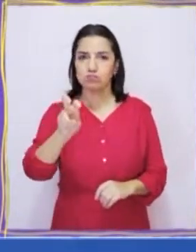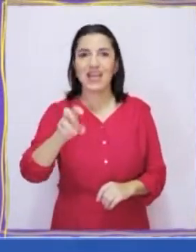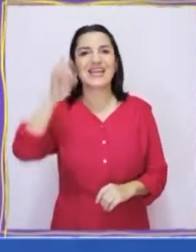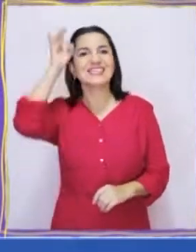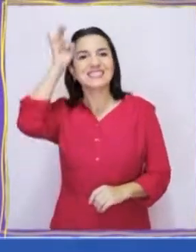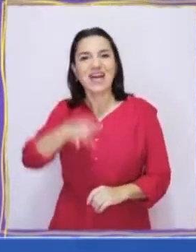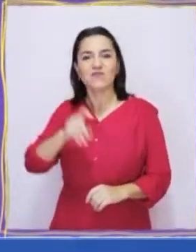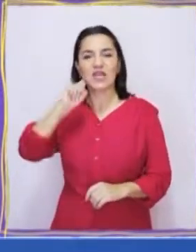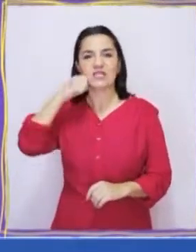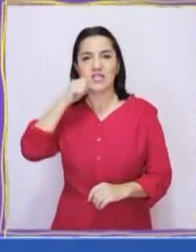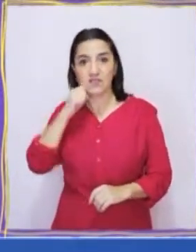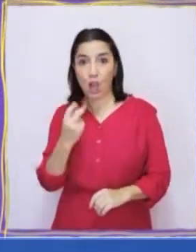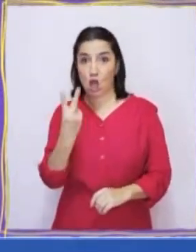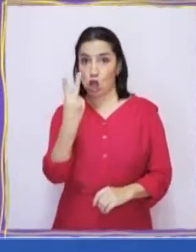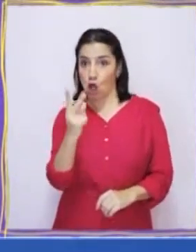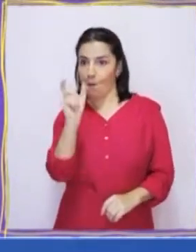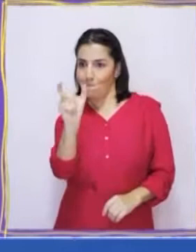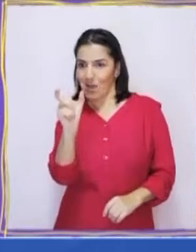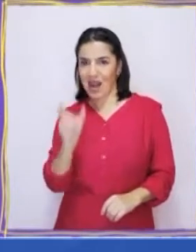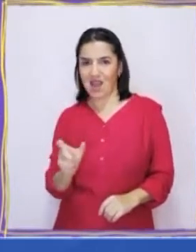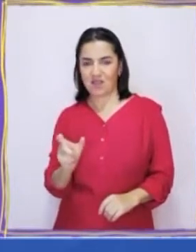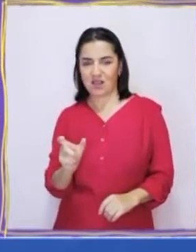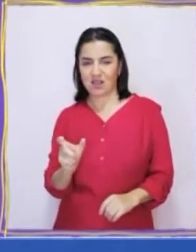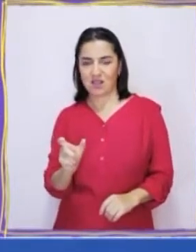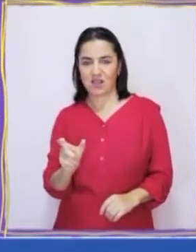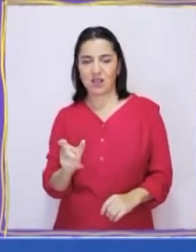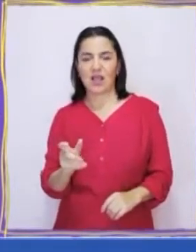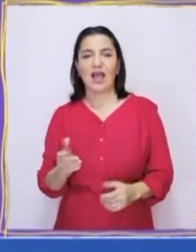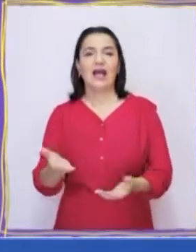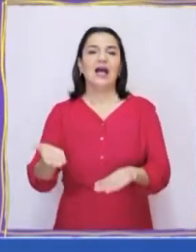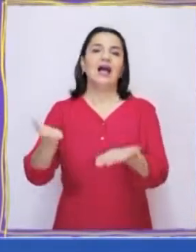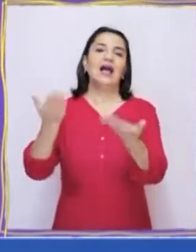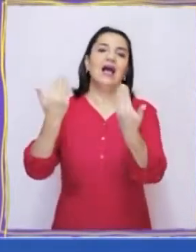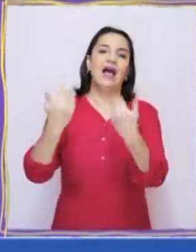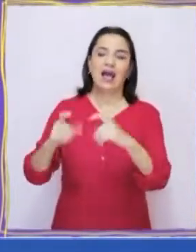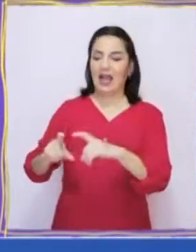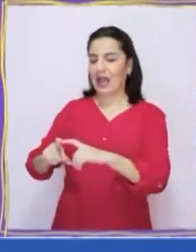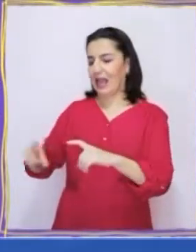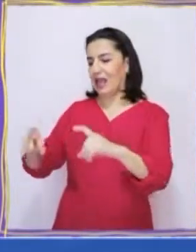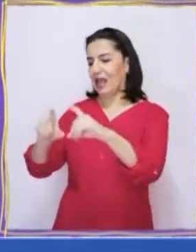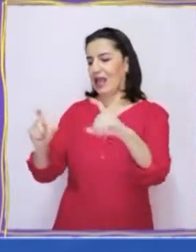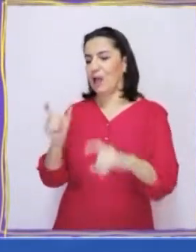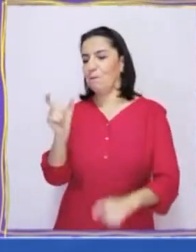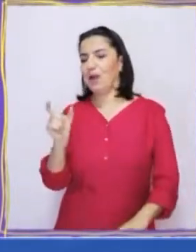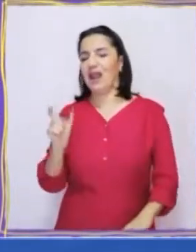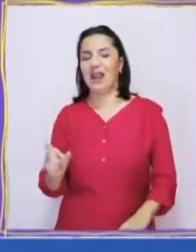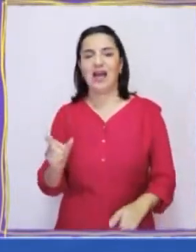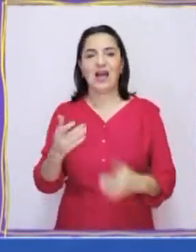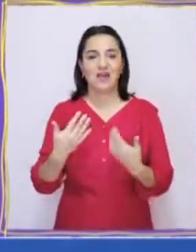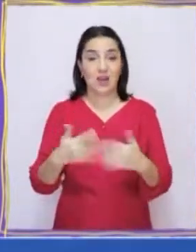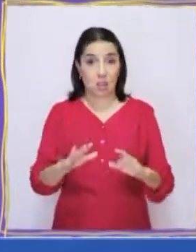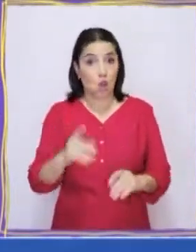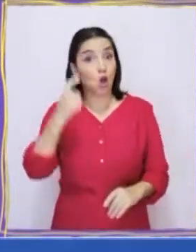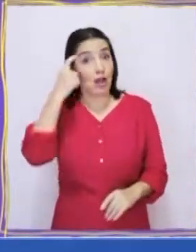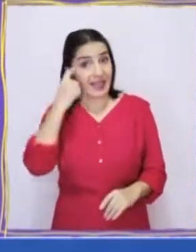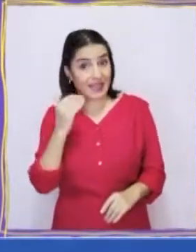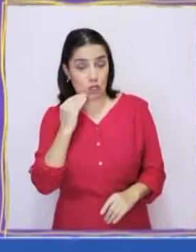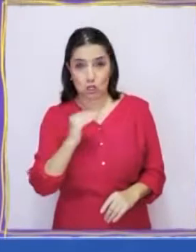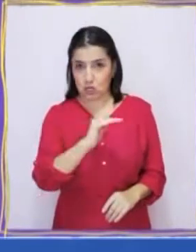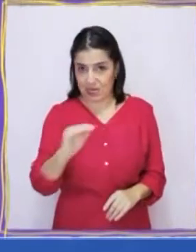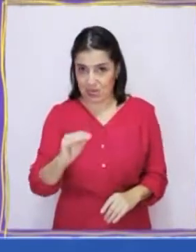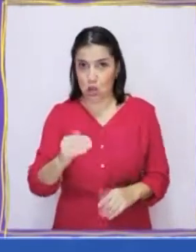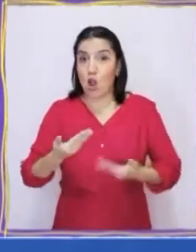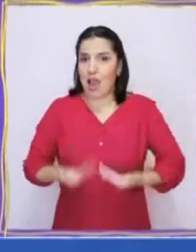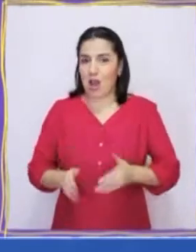debes descubrir el significado de las dos palabras. ¡Para eso eran esas palabras! Creo, niños, que